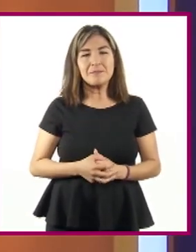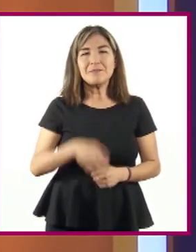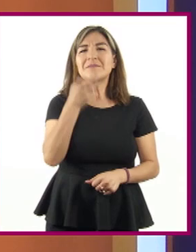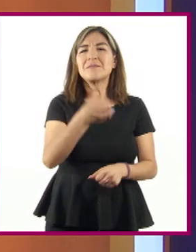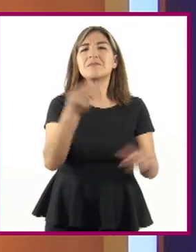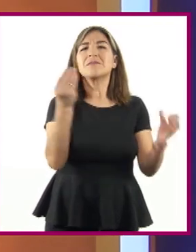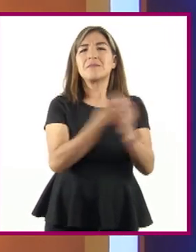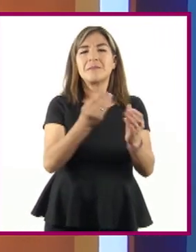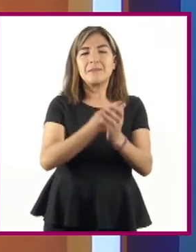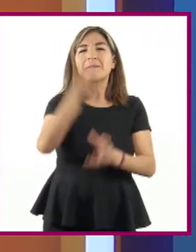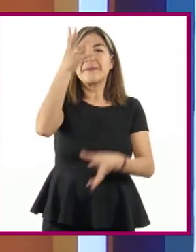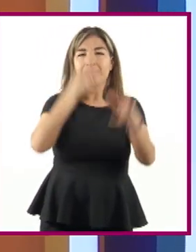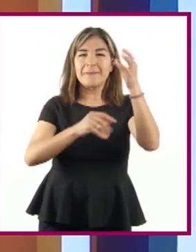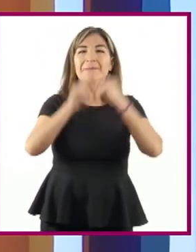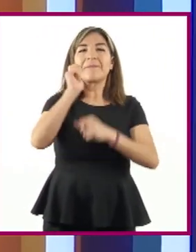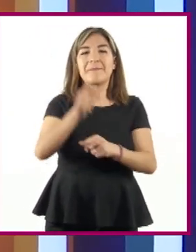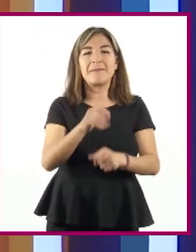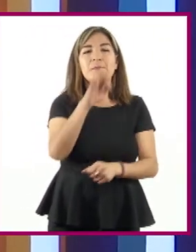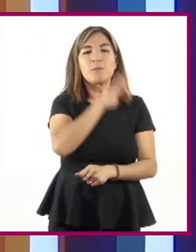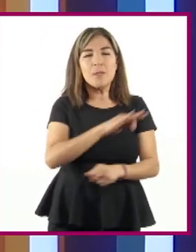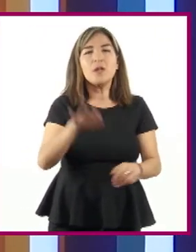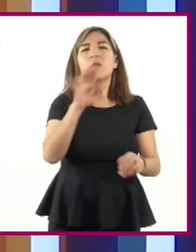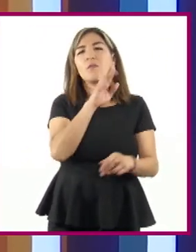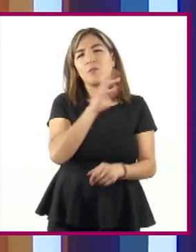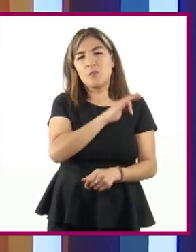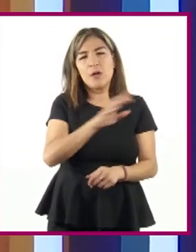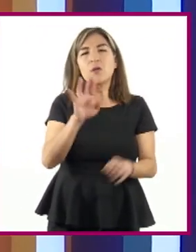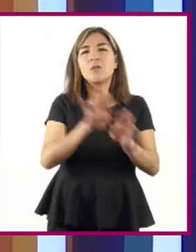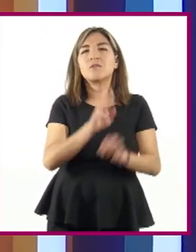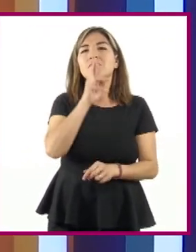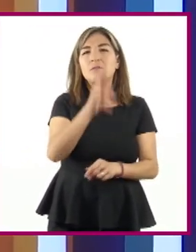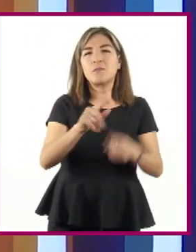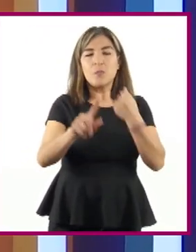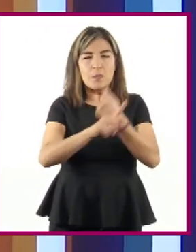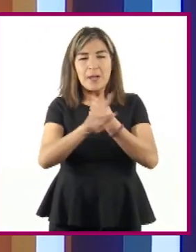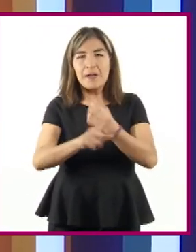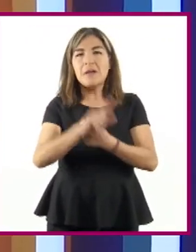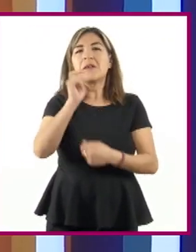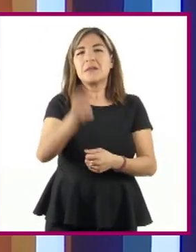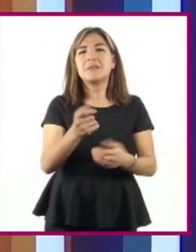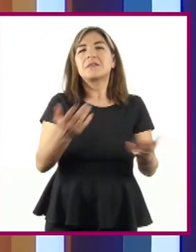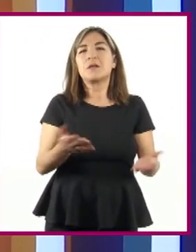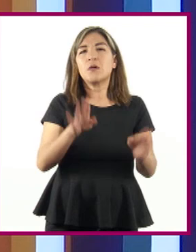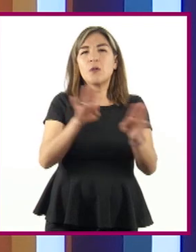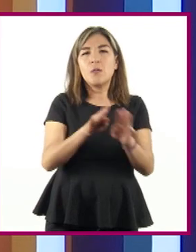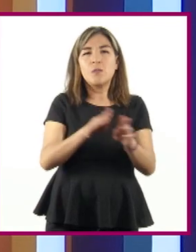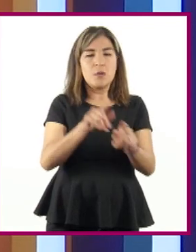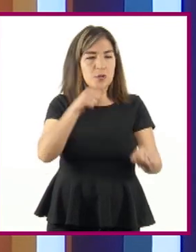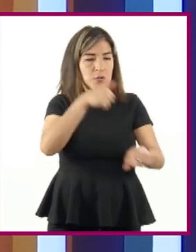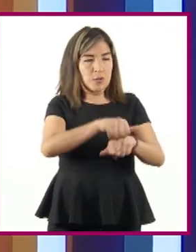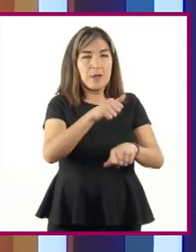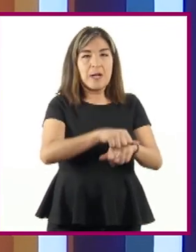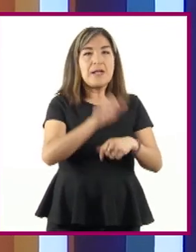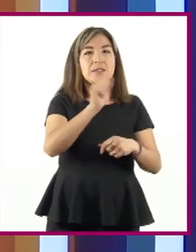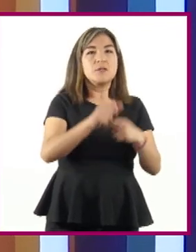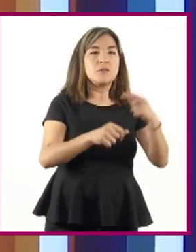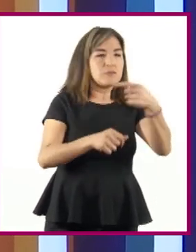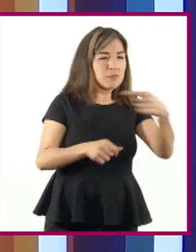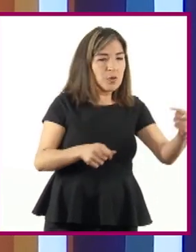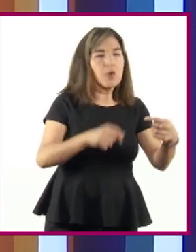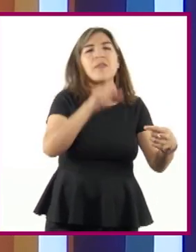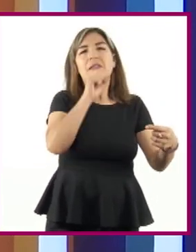Durante esta lección aprendimos que podemos resolver situaciones problemáticas en las que realizamos el producto de dos fracciones o